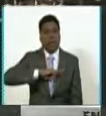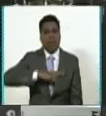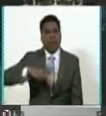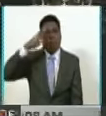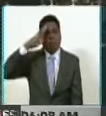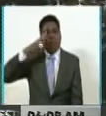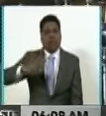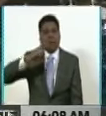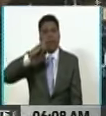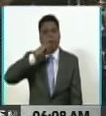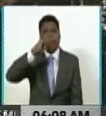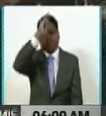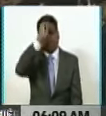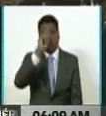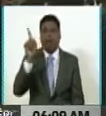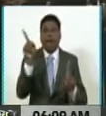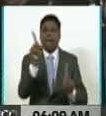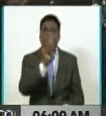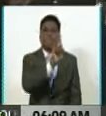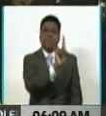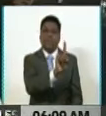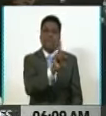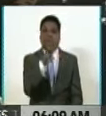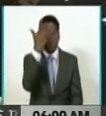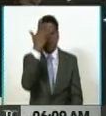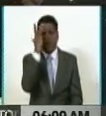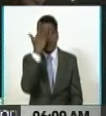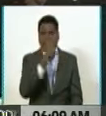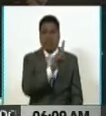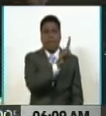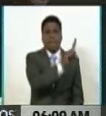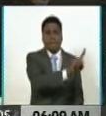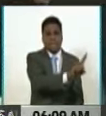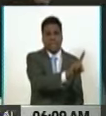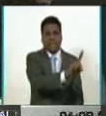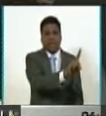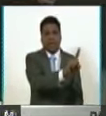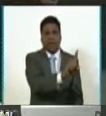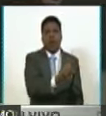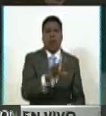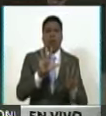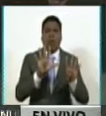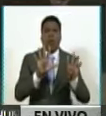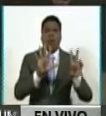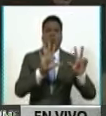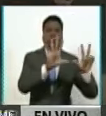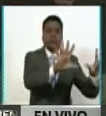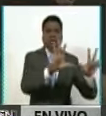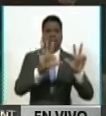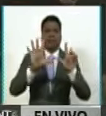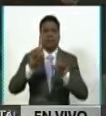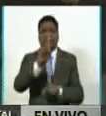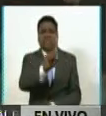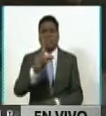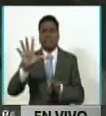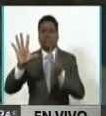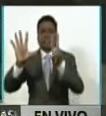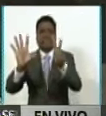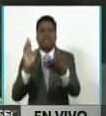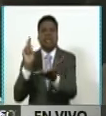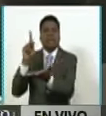estado Miranda, el 1 de febrero, un día como hoy, pero del año 1817. Fue líder de destacada participación en la